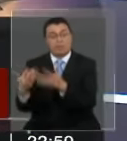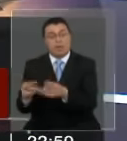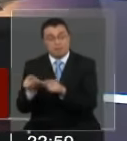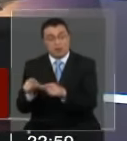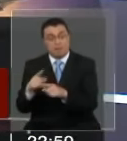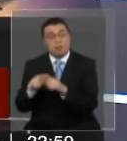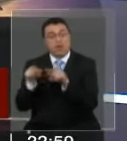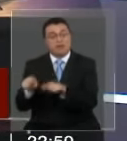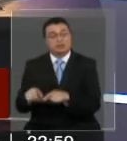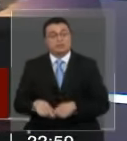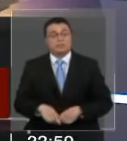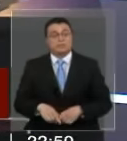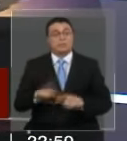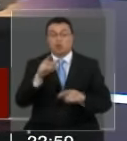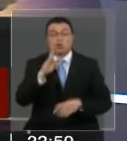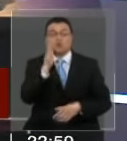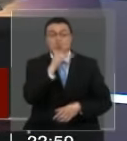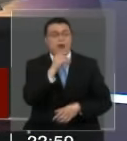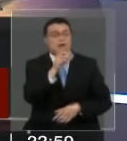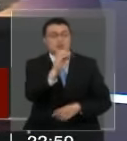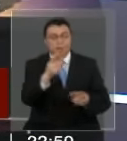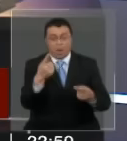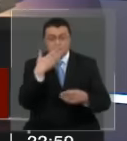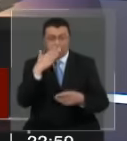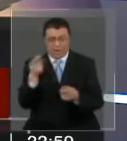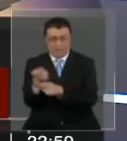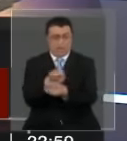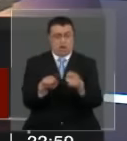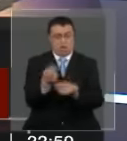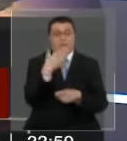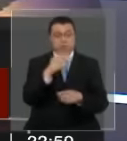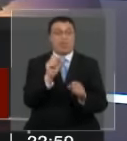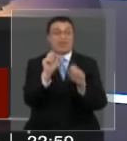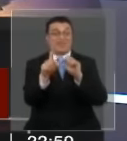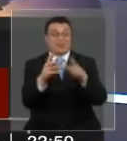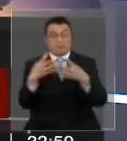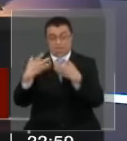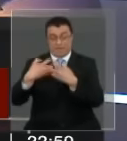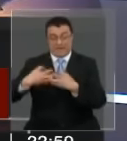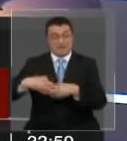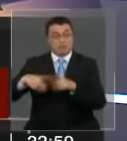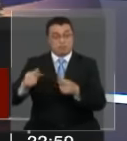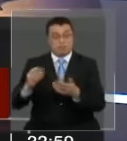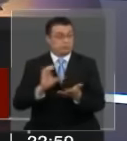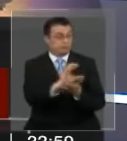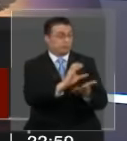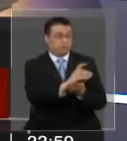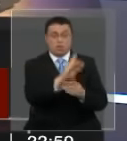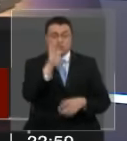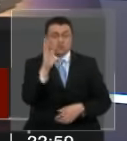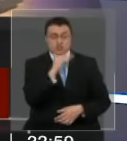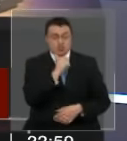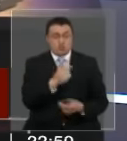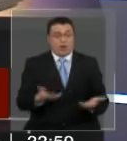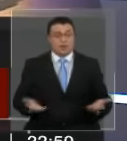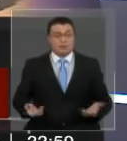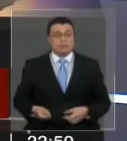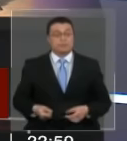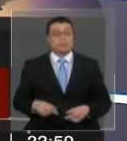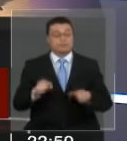esto. No hay ningún economista que pudiera defender el mecanismo por el cual estamos entregando este dinero. No hay ninguno, ¿ya? O